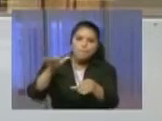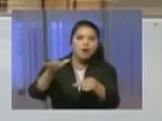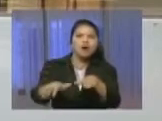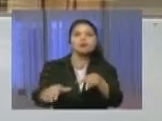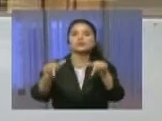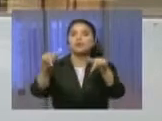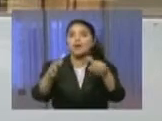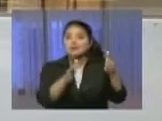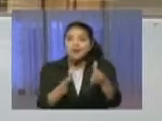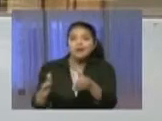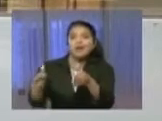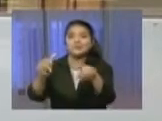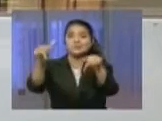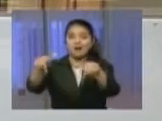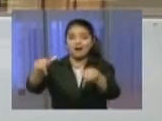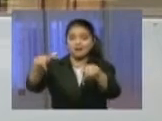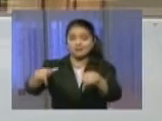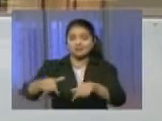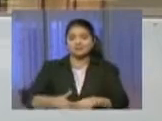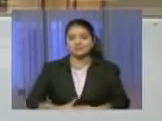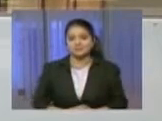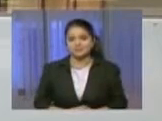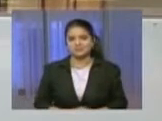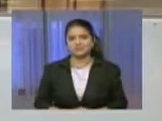el caminar